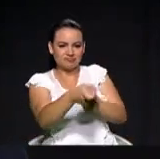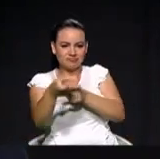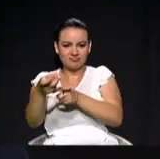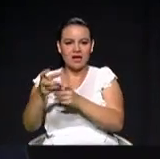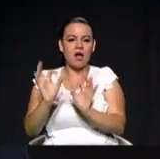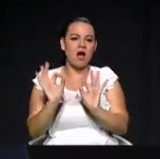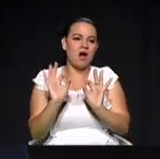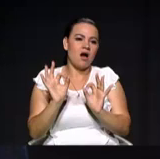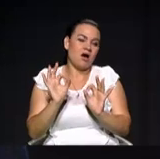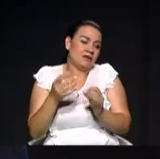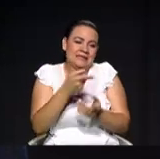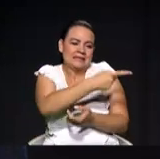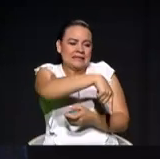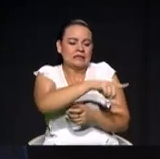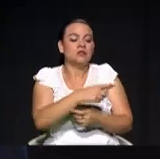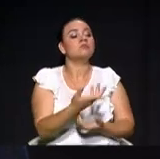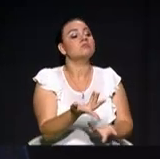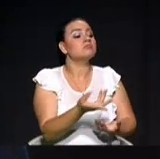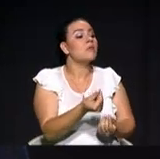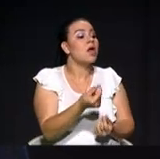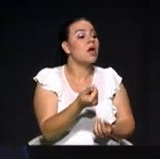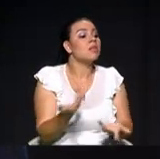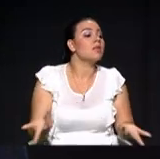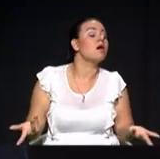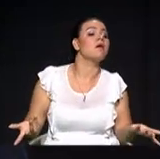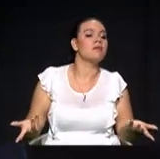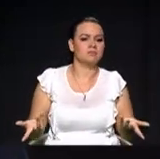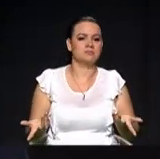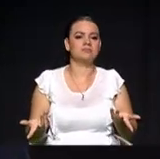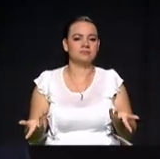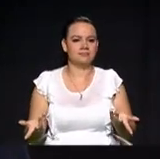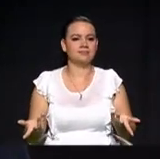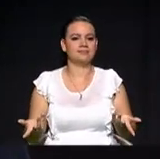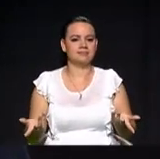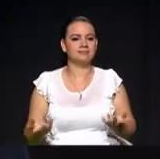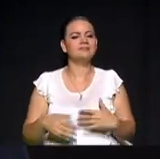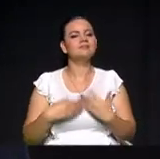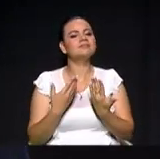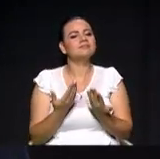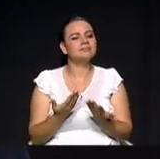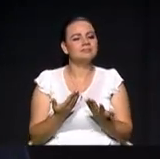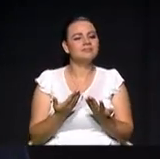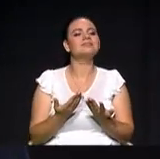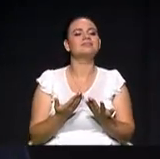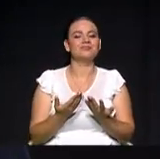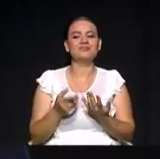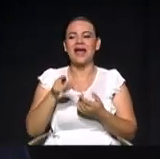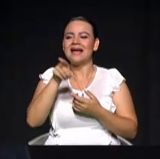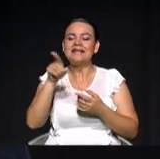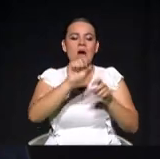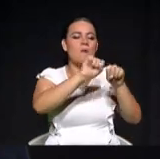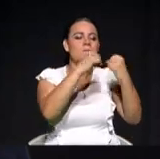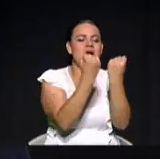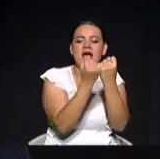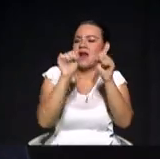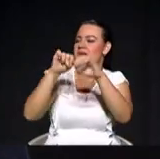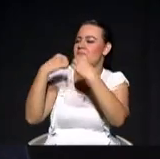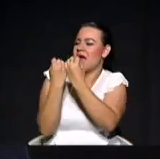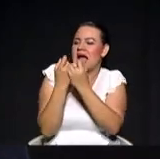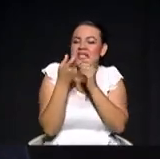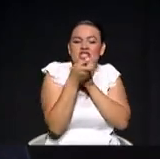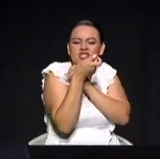lo vamos a hacer con la colaboración del área metropolitana de los municipios cercanos